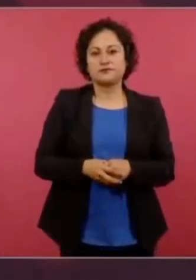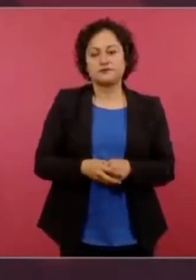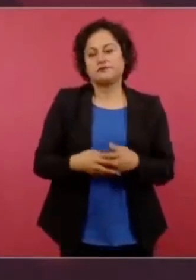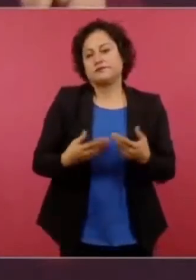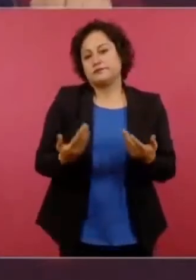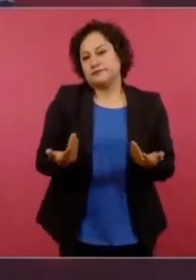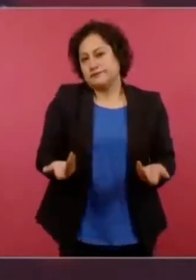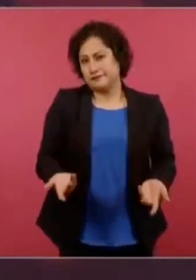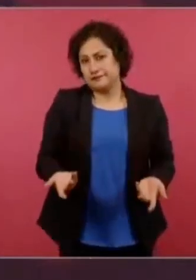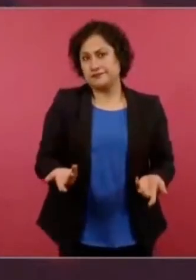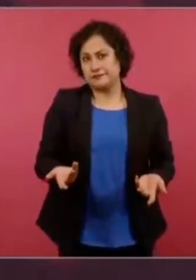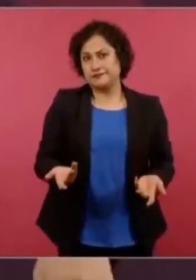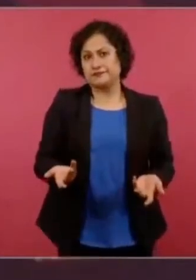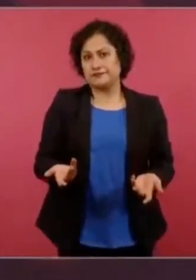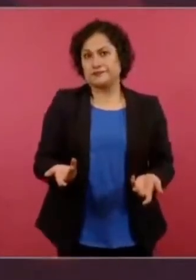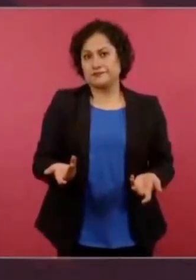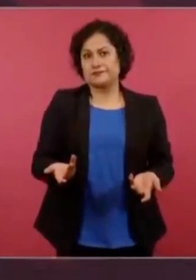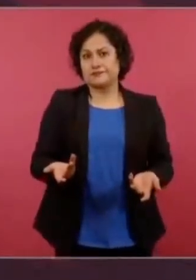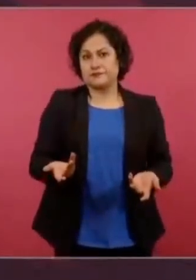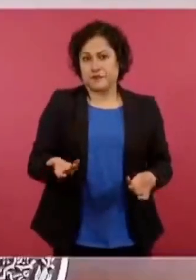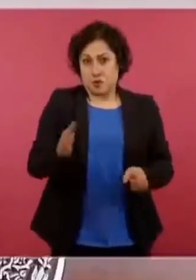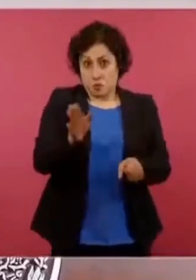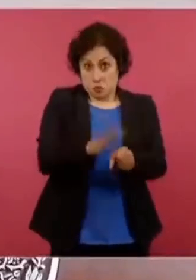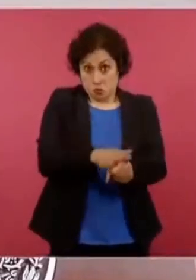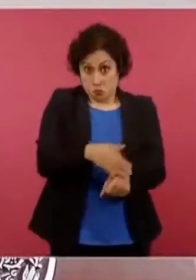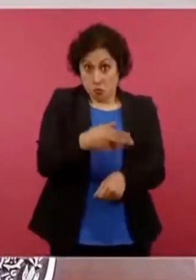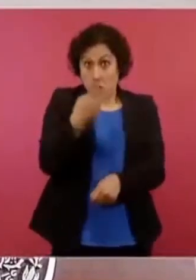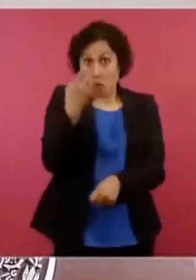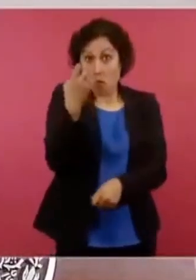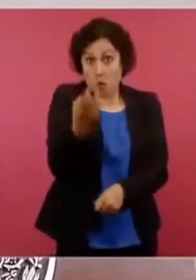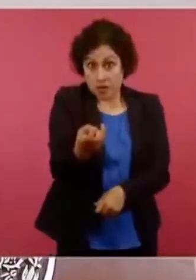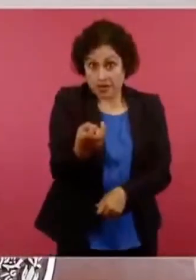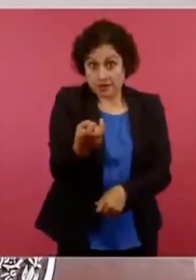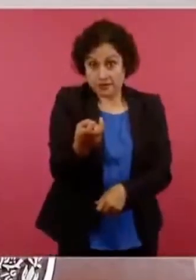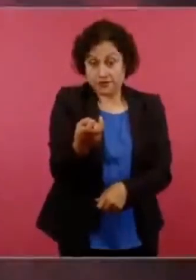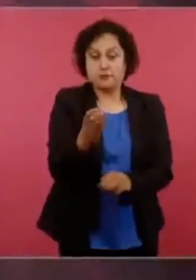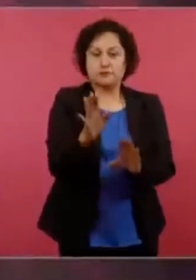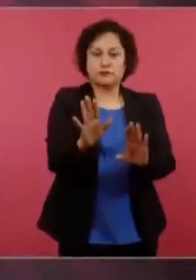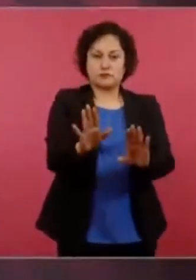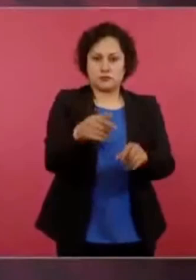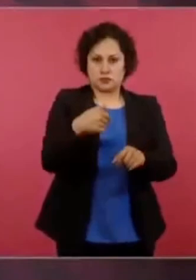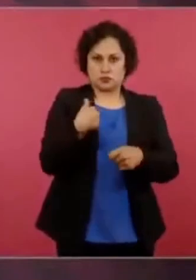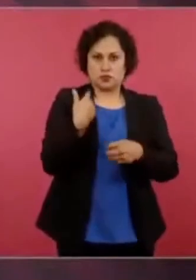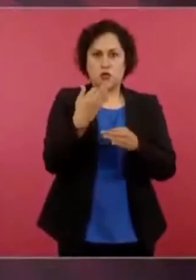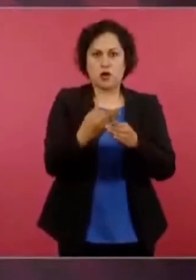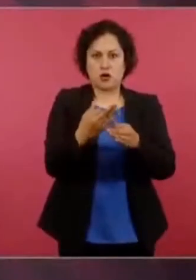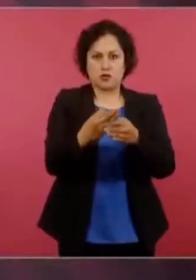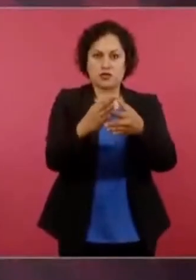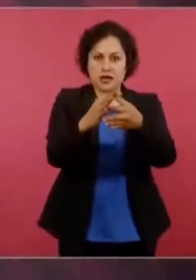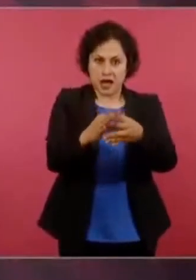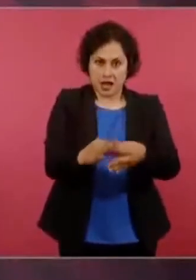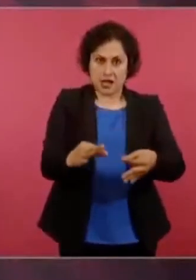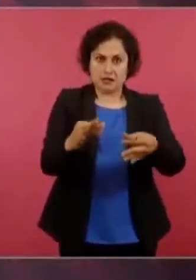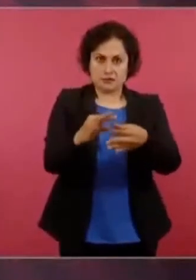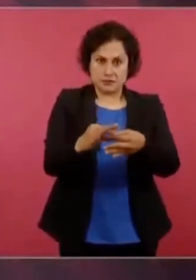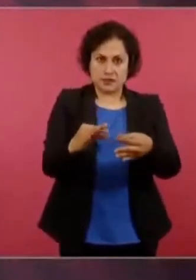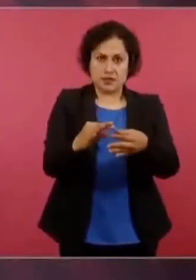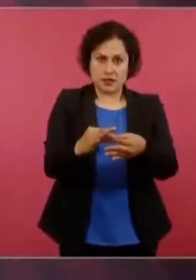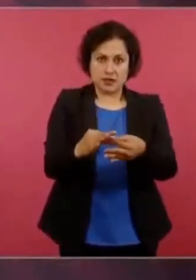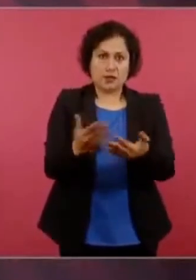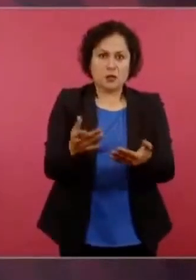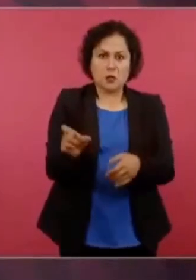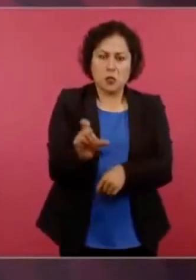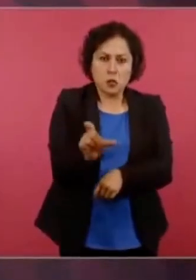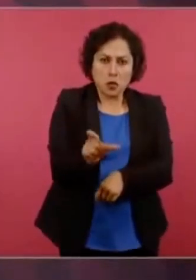Entonces, por eso, pero eso que les estoy contando tiene 24 años.